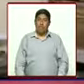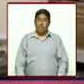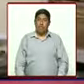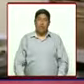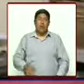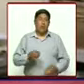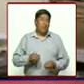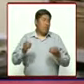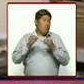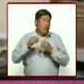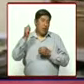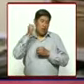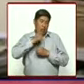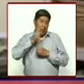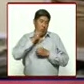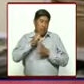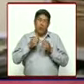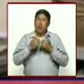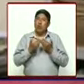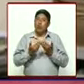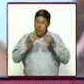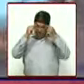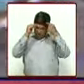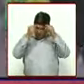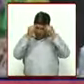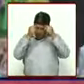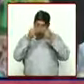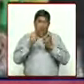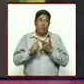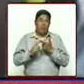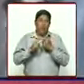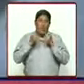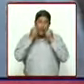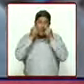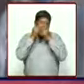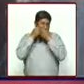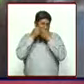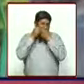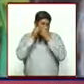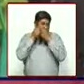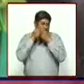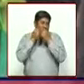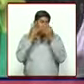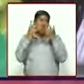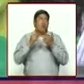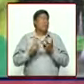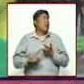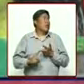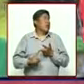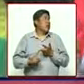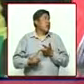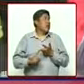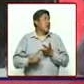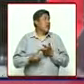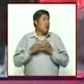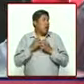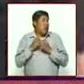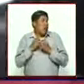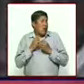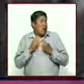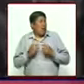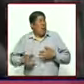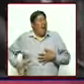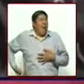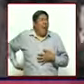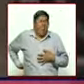Más que todo en las mujeres se ve con los dolores de cabeza, el acné. También se puede ver como la somatización de ciertos dolores